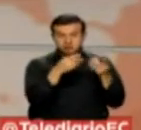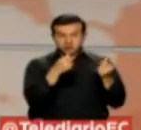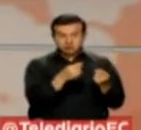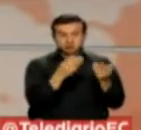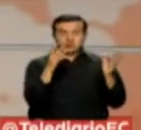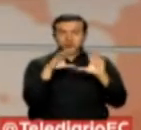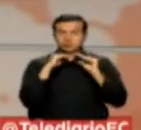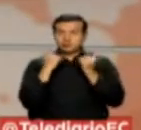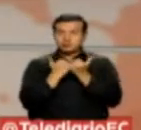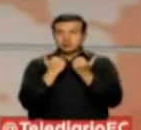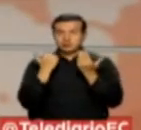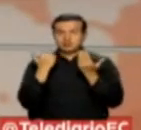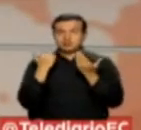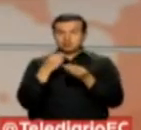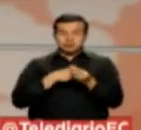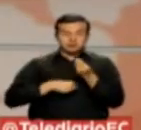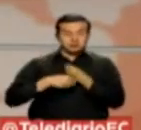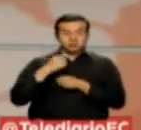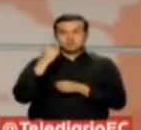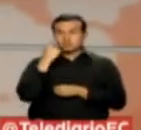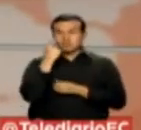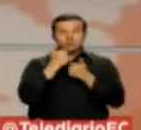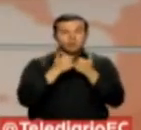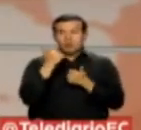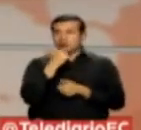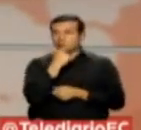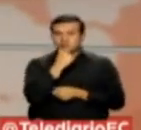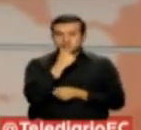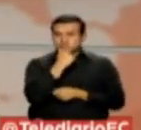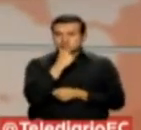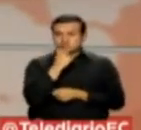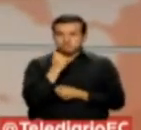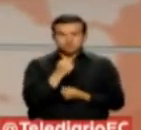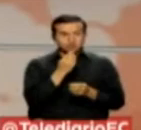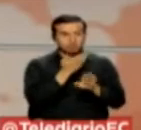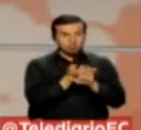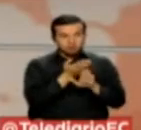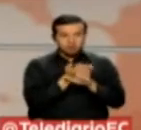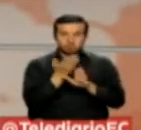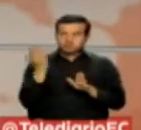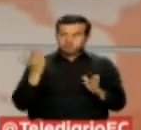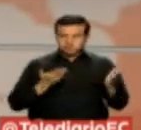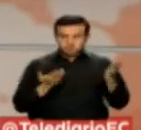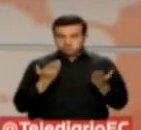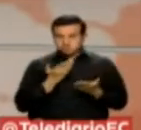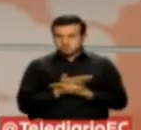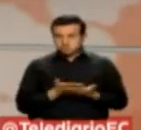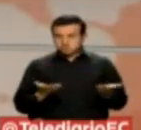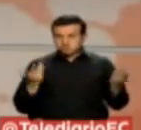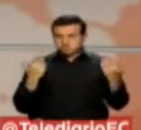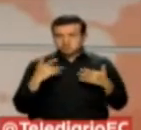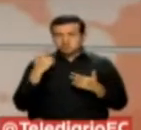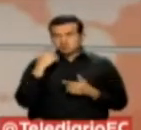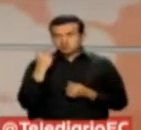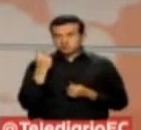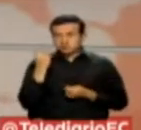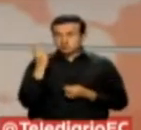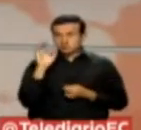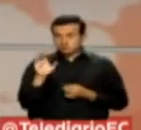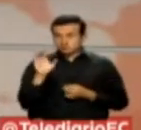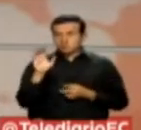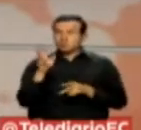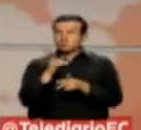de Inversiones del BIES para decidir las inversiones, que son propuestas que llegan a nosotros, y con esto poder enviar este dinero al